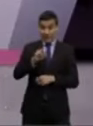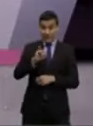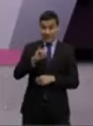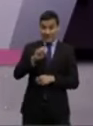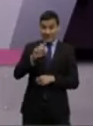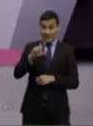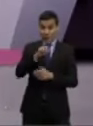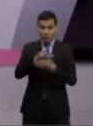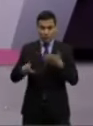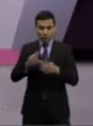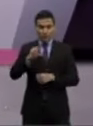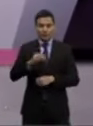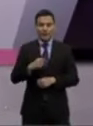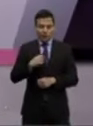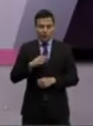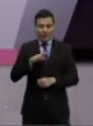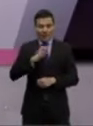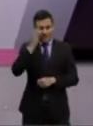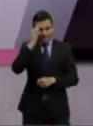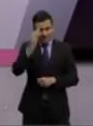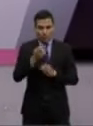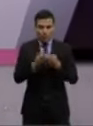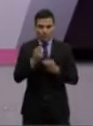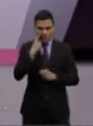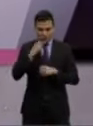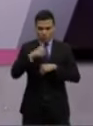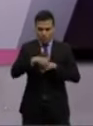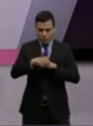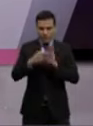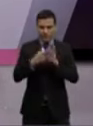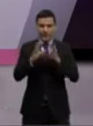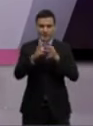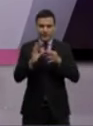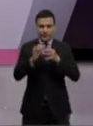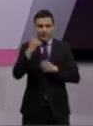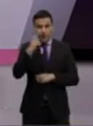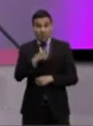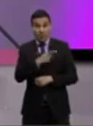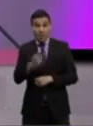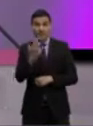tengo tiempo, ¿verdad? Total, sí. Y quieren que les gusta que les dé algunos números. Bueno, la pobreza,